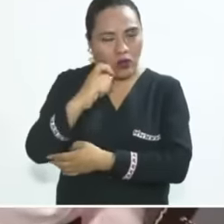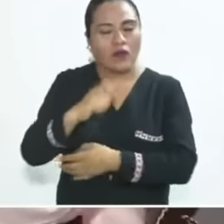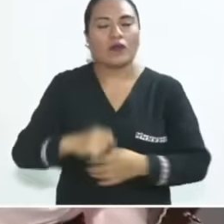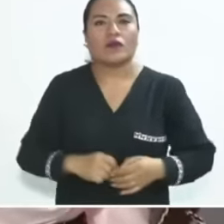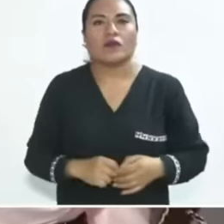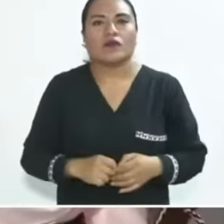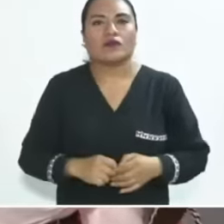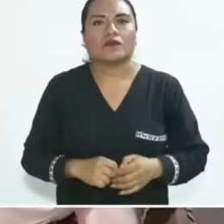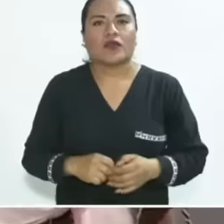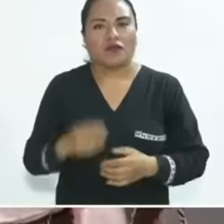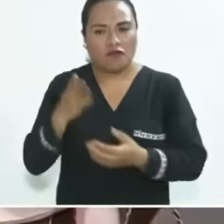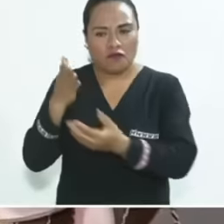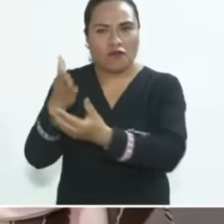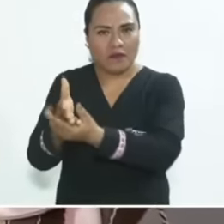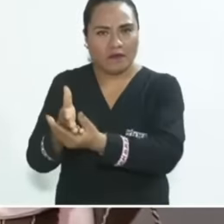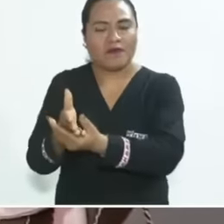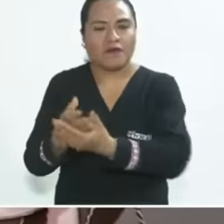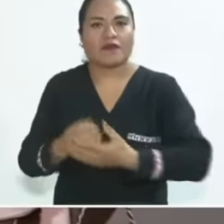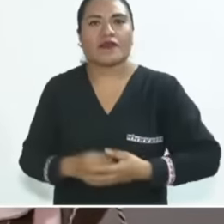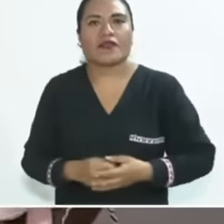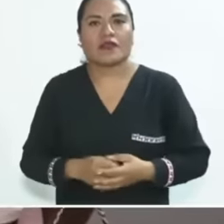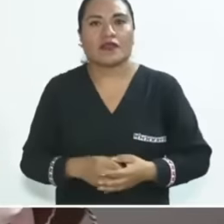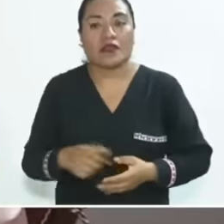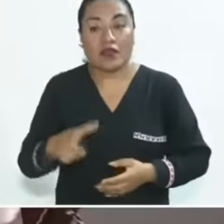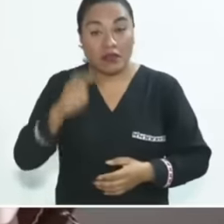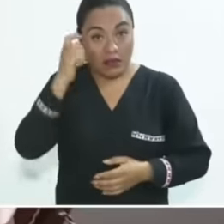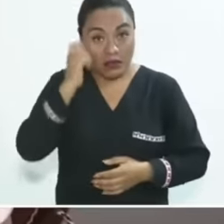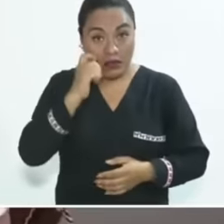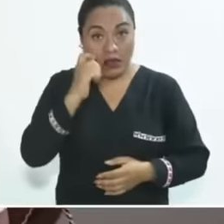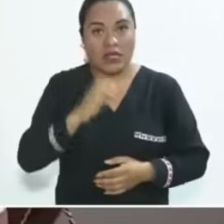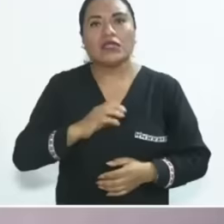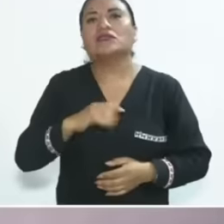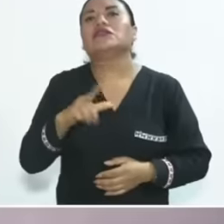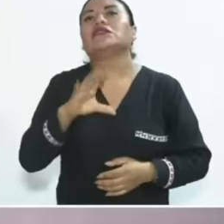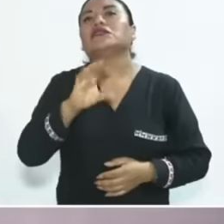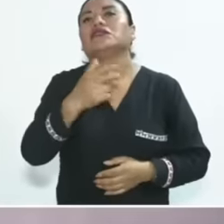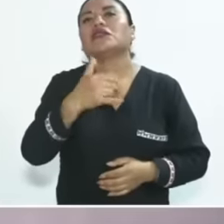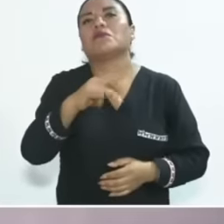y ahí, en Chilpancingo,